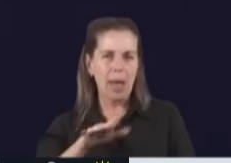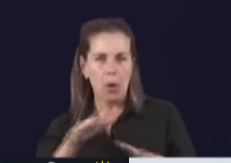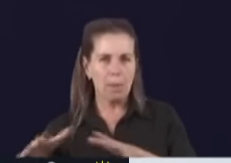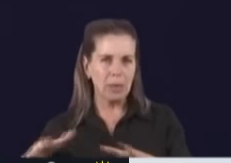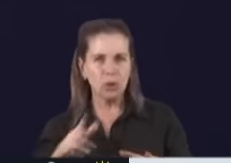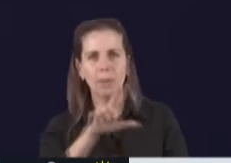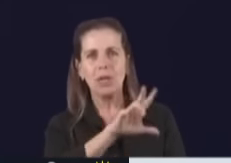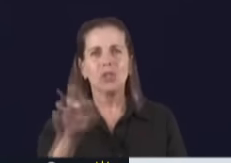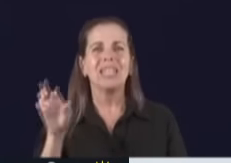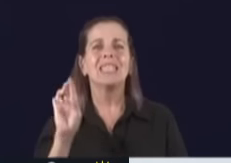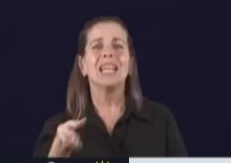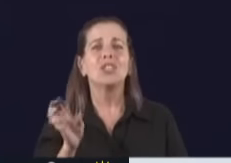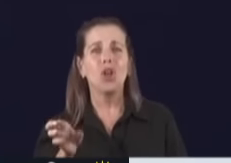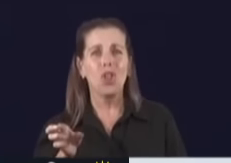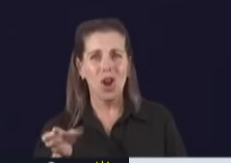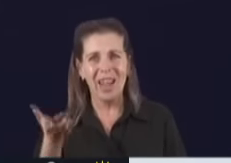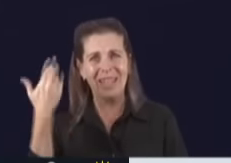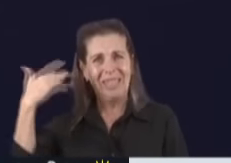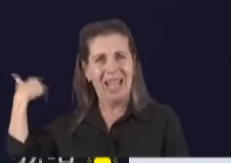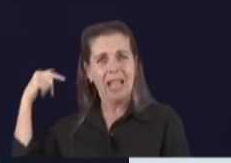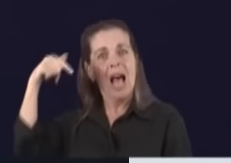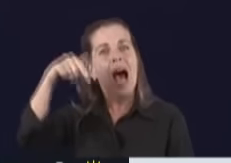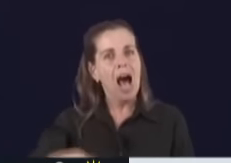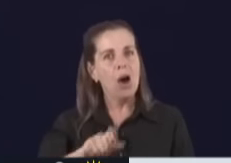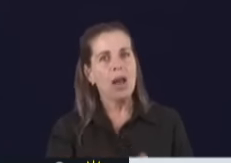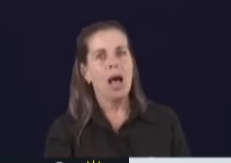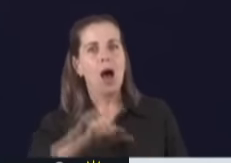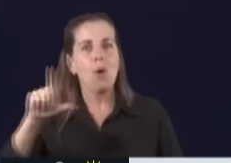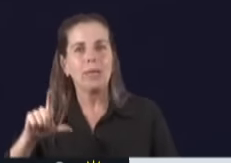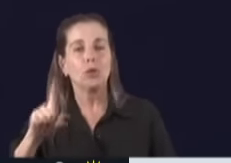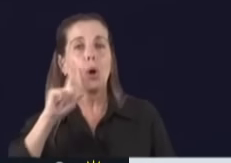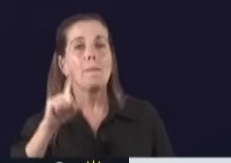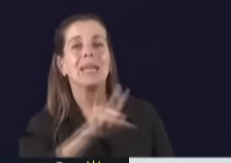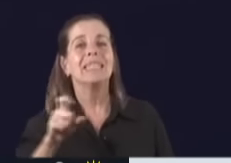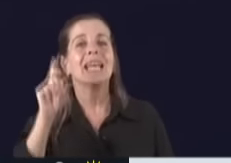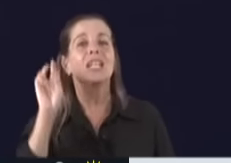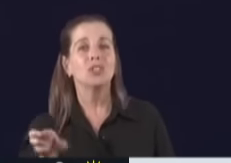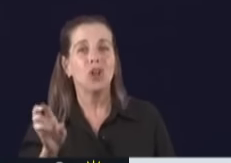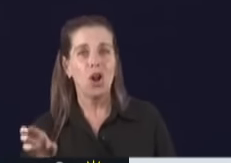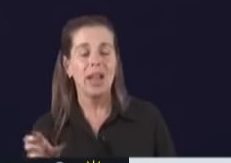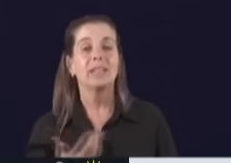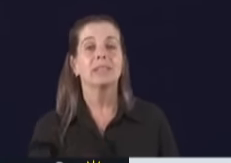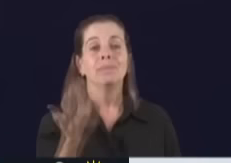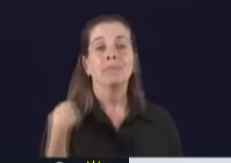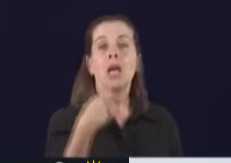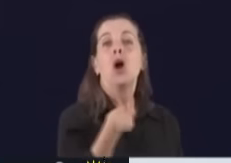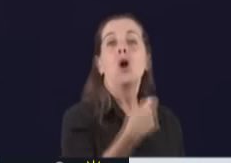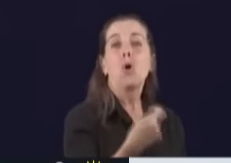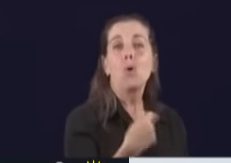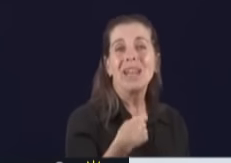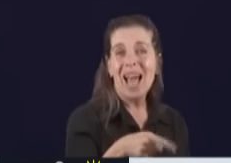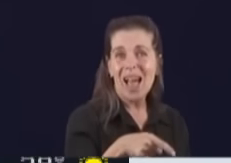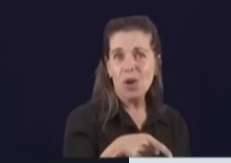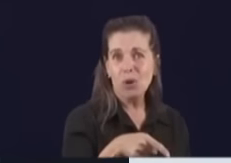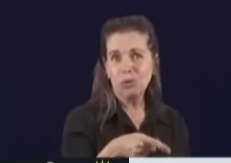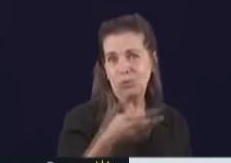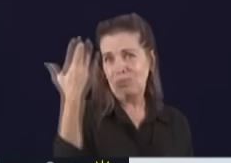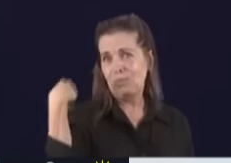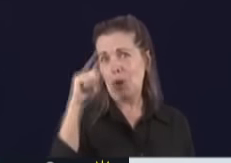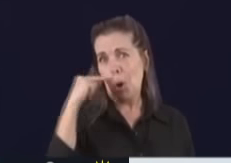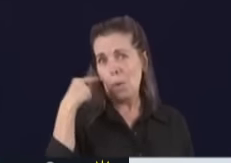asumió el presidente, hoy se ubica en los $1.100 y los jubilados, que durante el gobierno de Alberto Fernández habían perdido el 40% de su